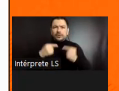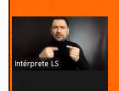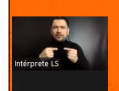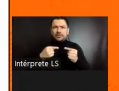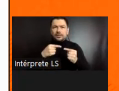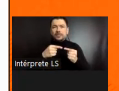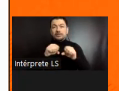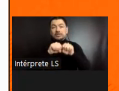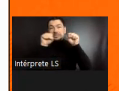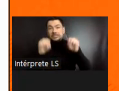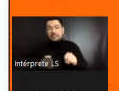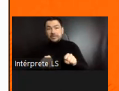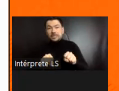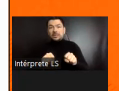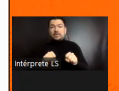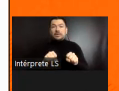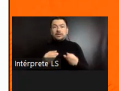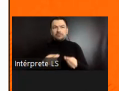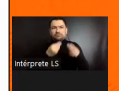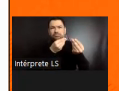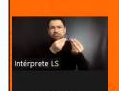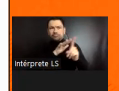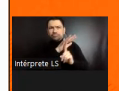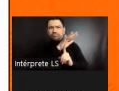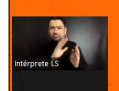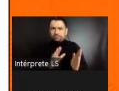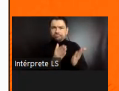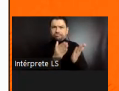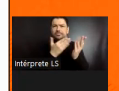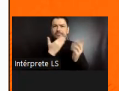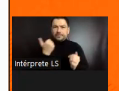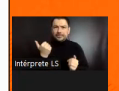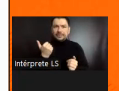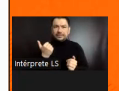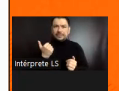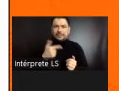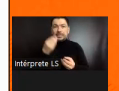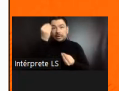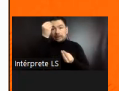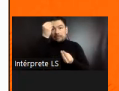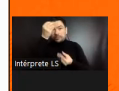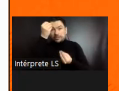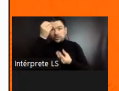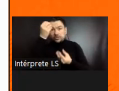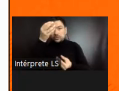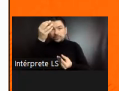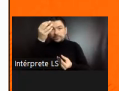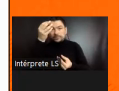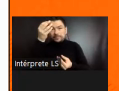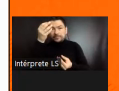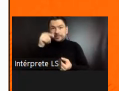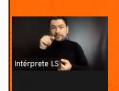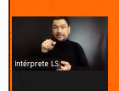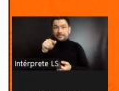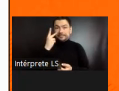la región. Déjenme empezar dándoles un poco del histórico de nuestra región, que como pueden ver, estas imágenes son algunas